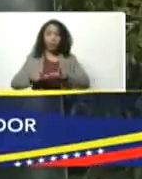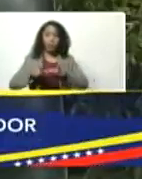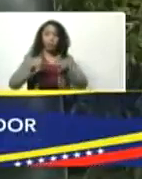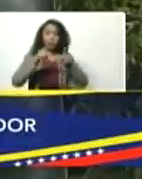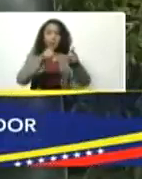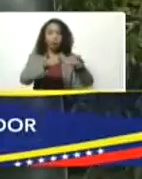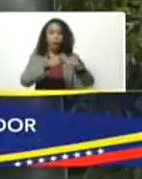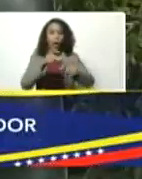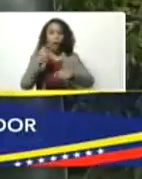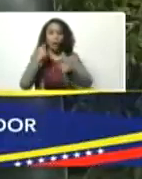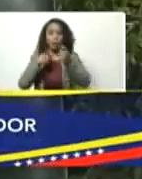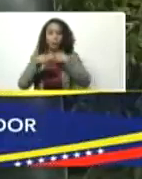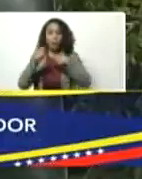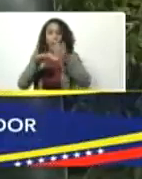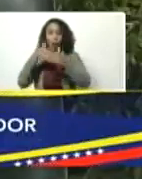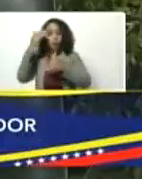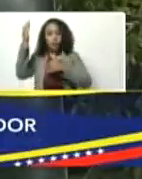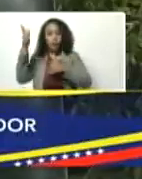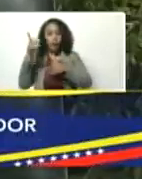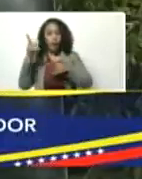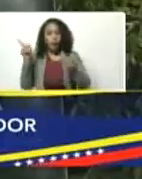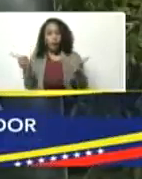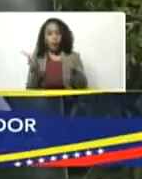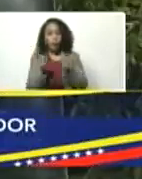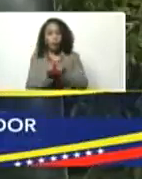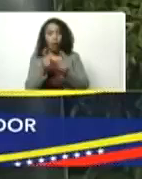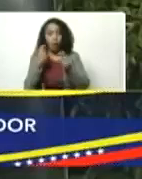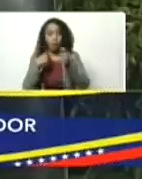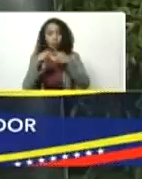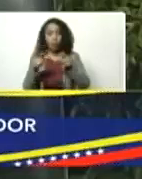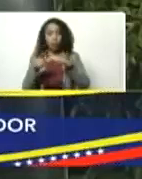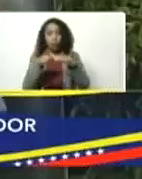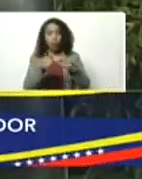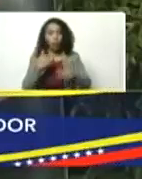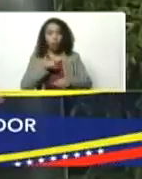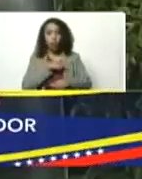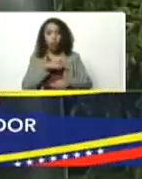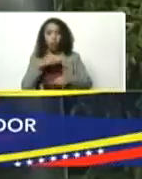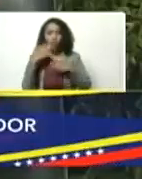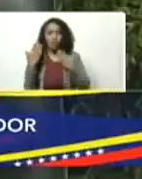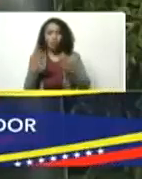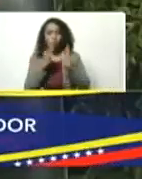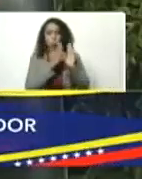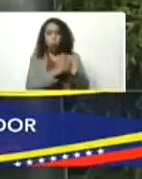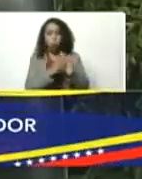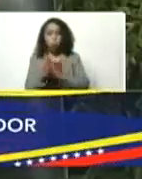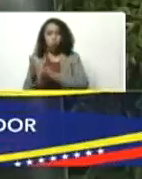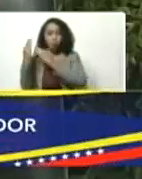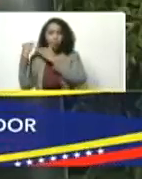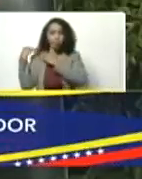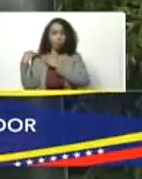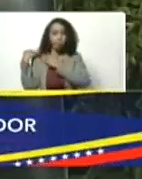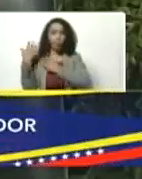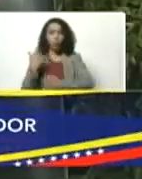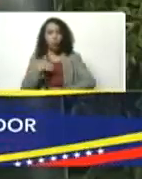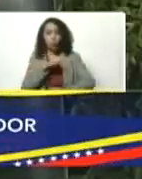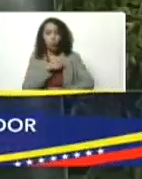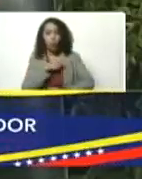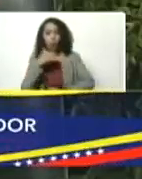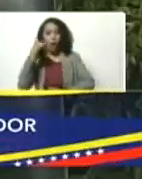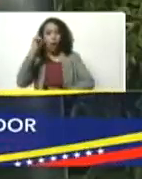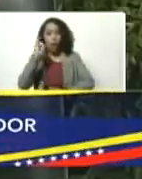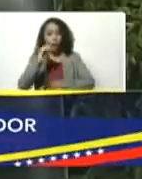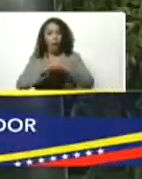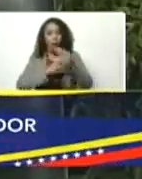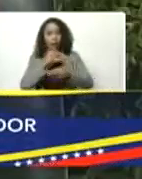exporta fácil a los exportadores, a estos pequeños exportadores. Nosotros lo que estamos organizando la carga, estamos